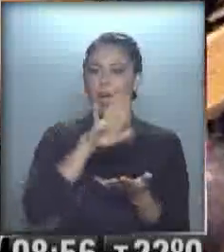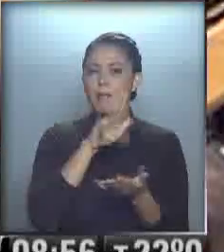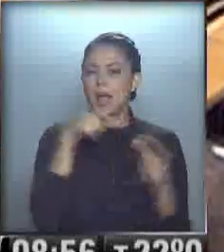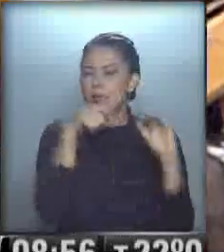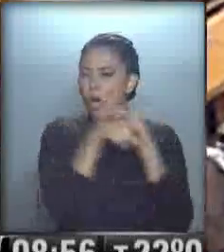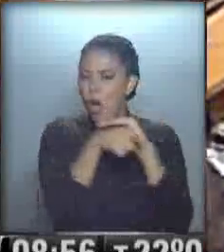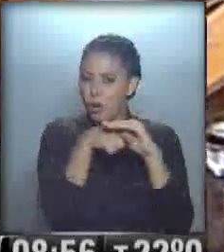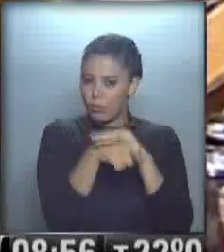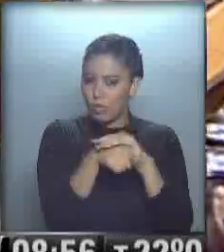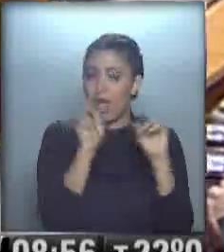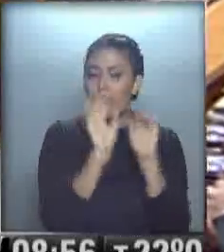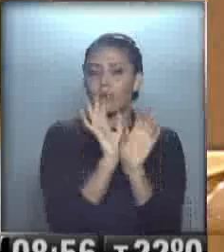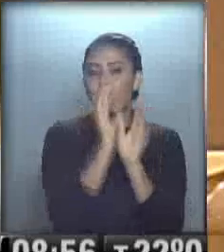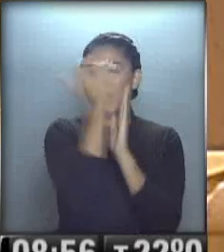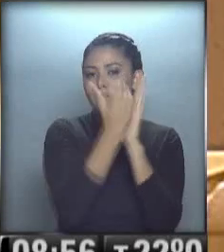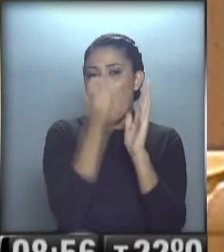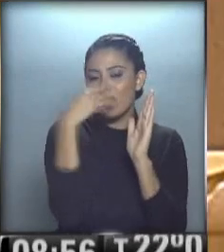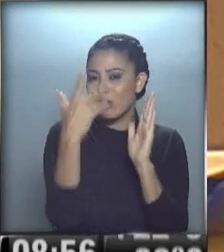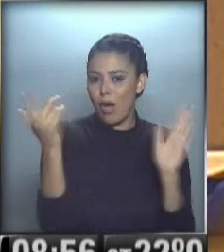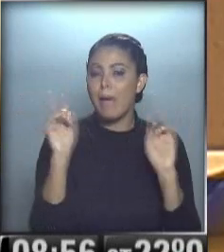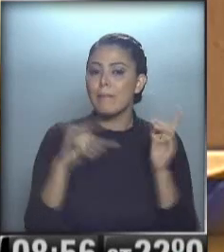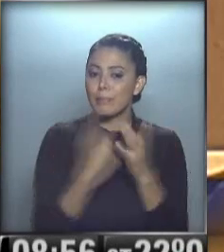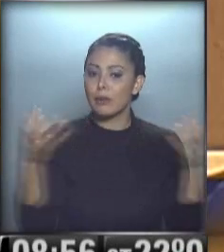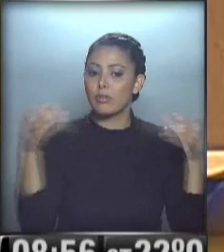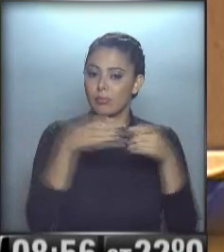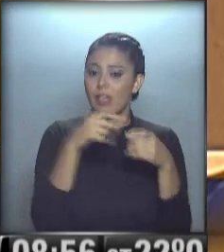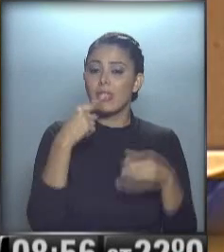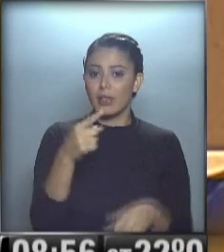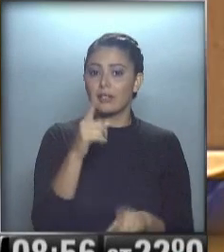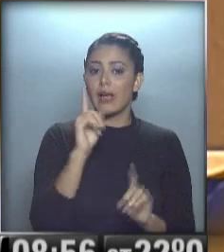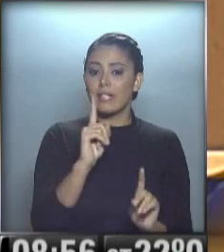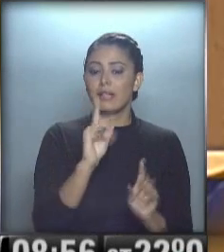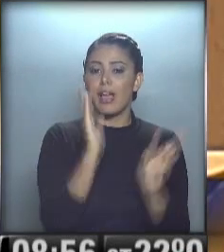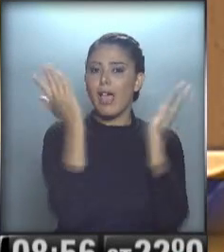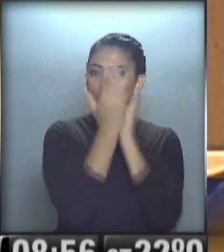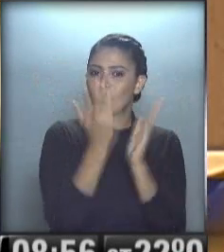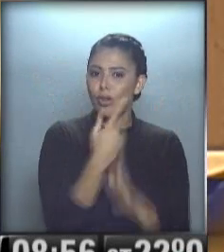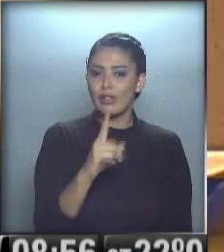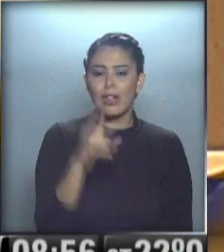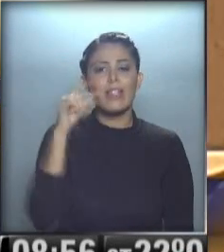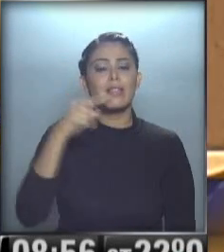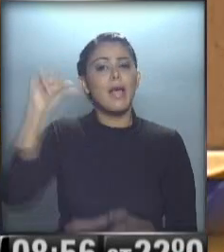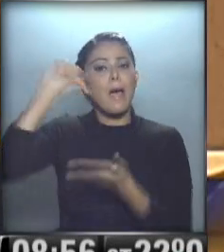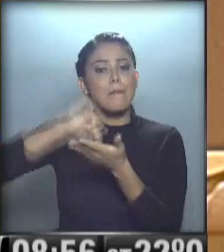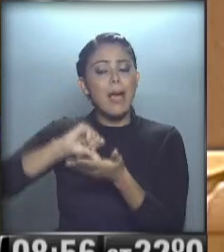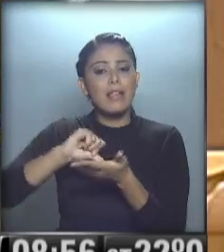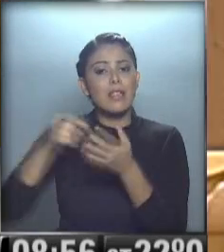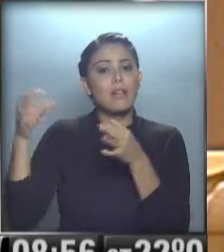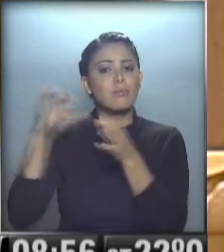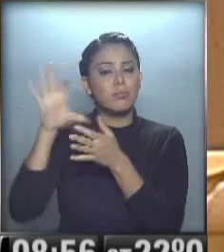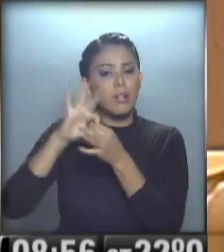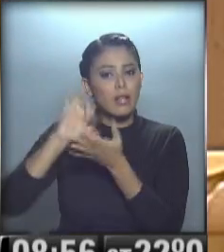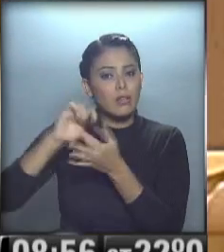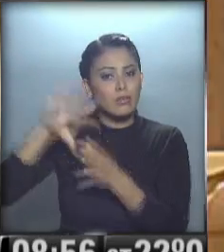corrupción. Aunque no hay un ranking oficial, el Ejecutivo Comunitario sitúa en este inédito estudio a España como uno de los socios europeos donde más episodios